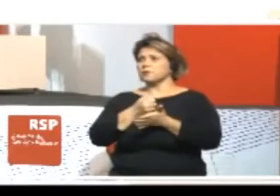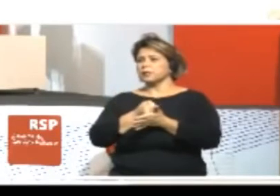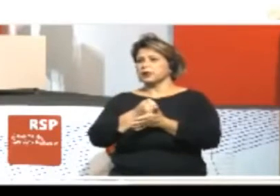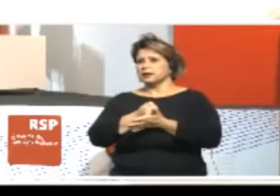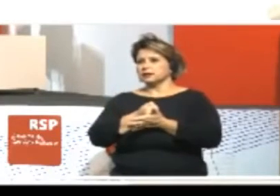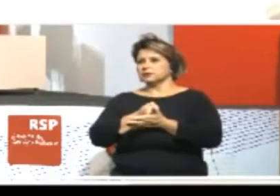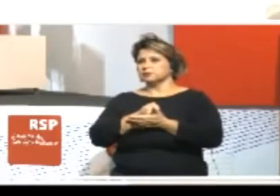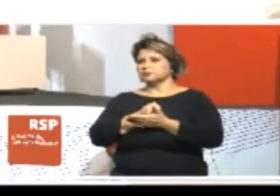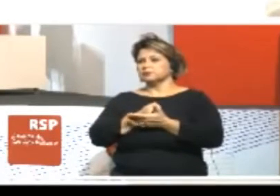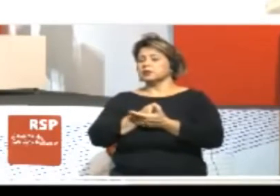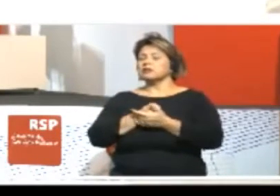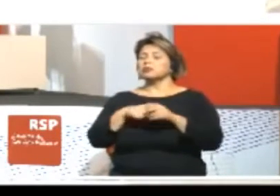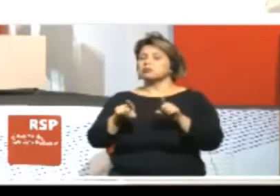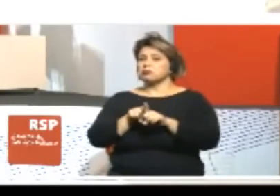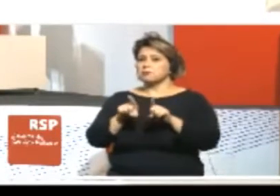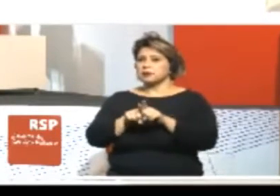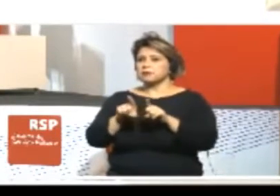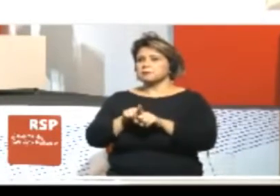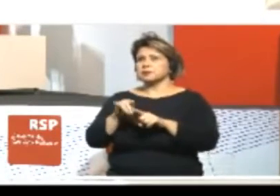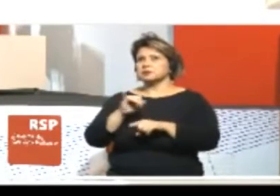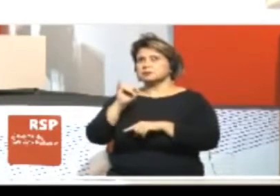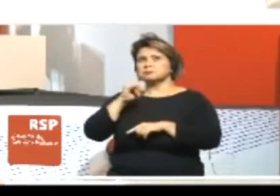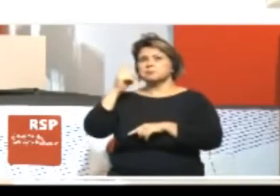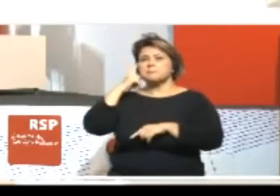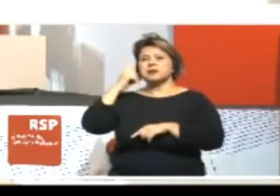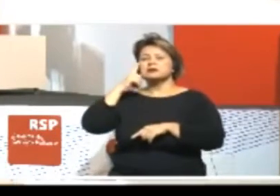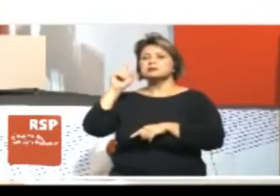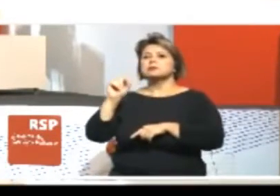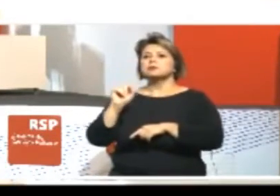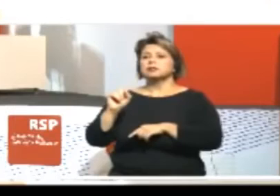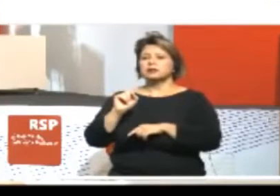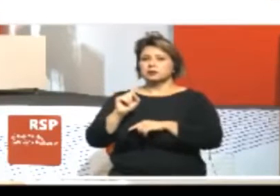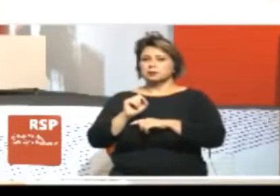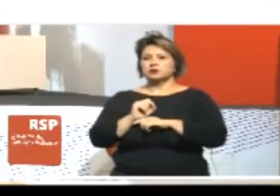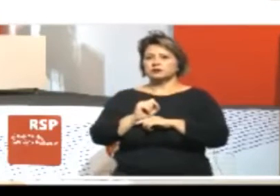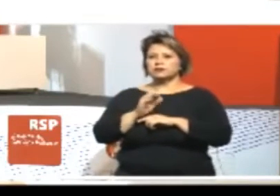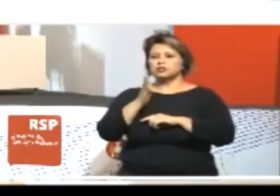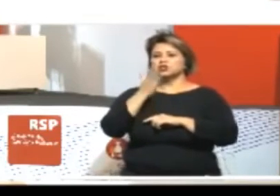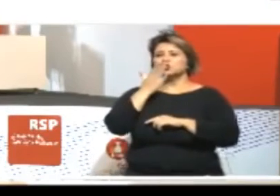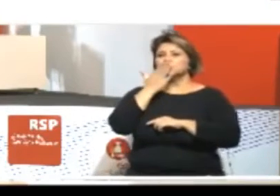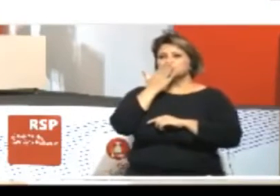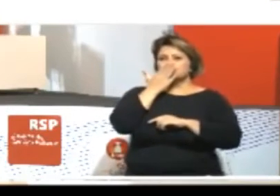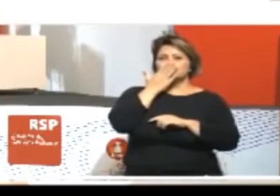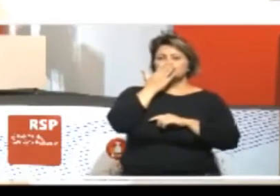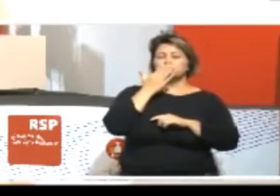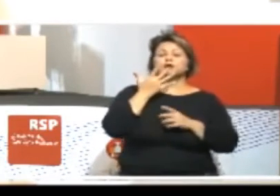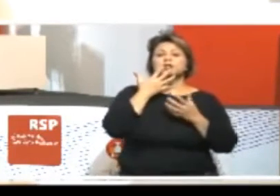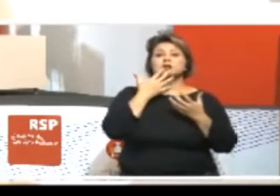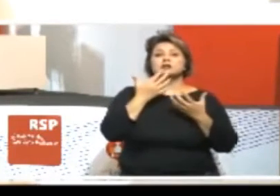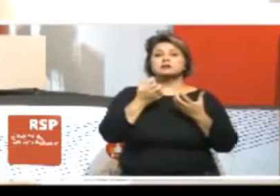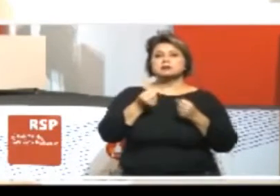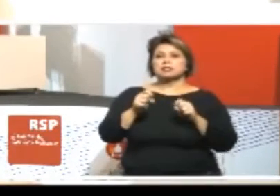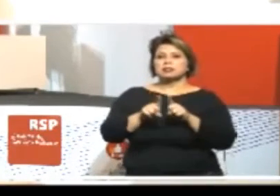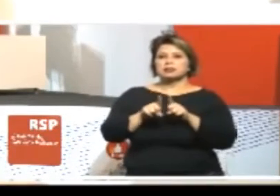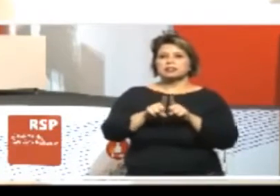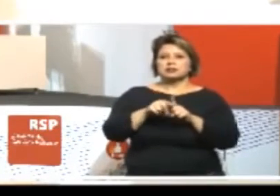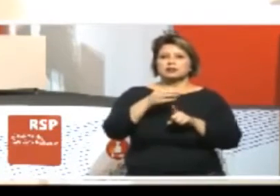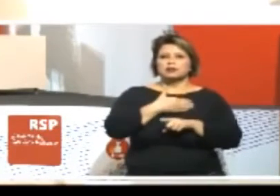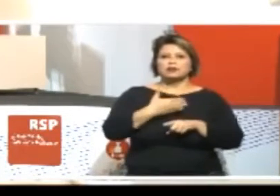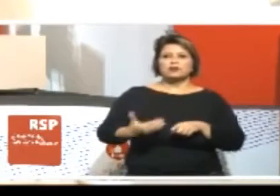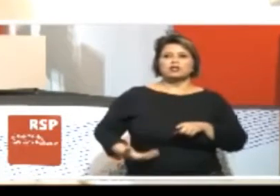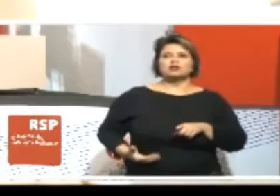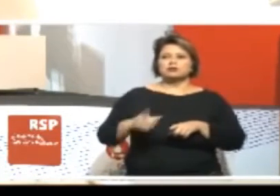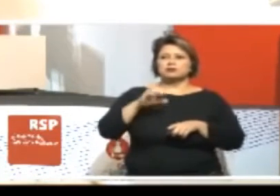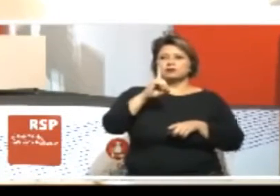También hay que tener en cuenta el tipo de apertura que este gobierno digital ofrece. Es una